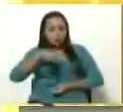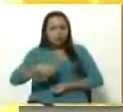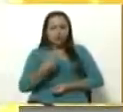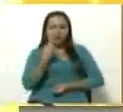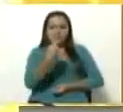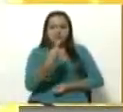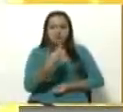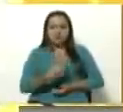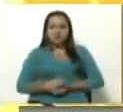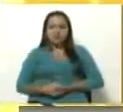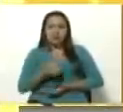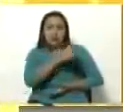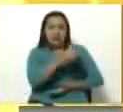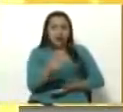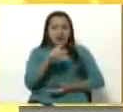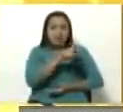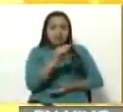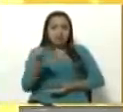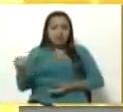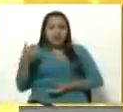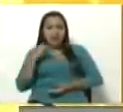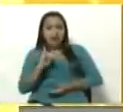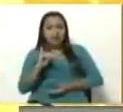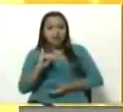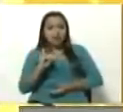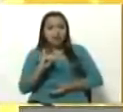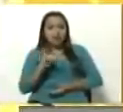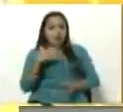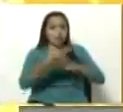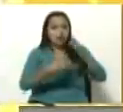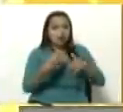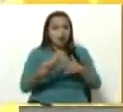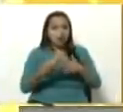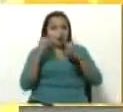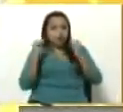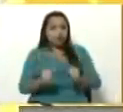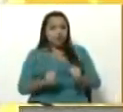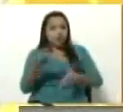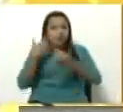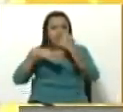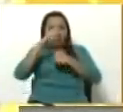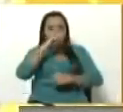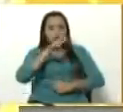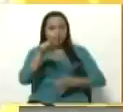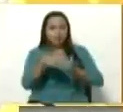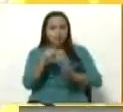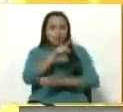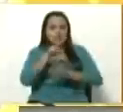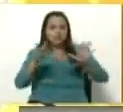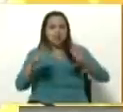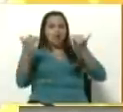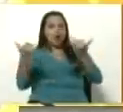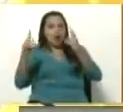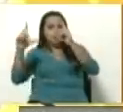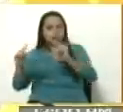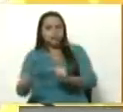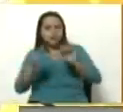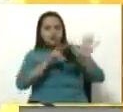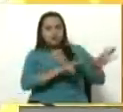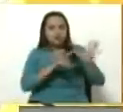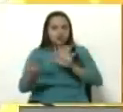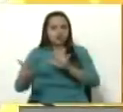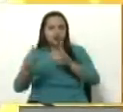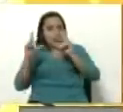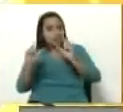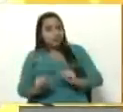cada 100 delitos que había en el 2017, hoy existen 77 menos. Hemos disminuido